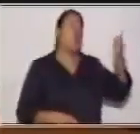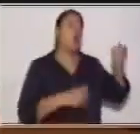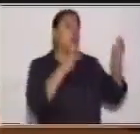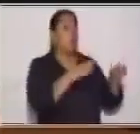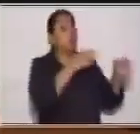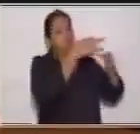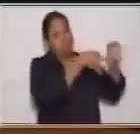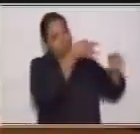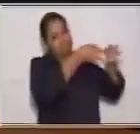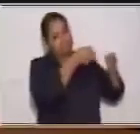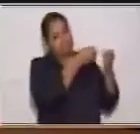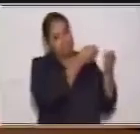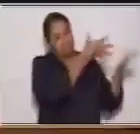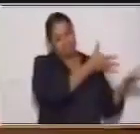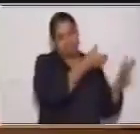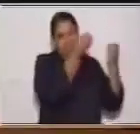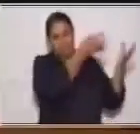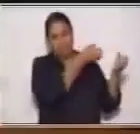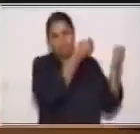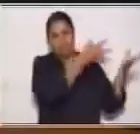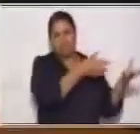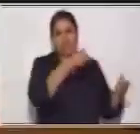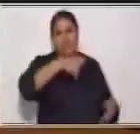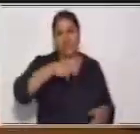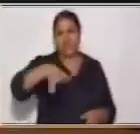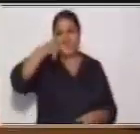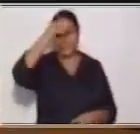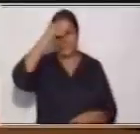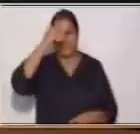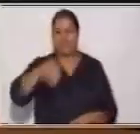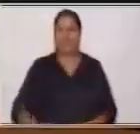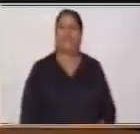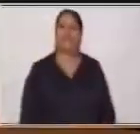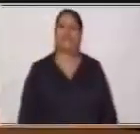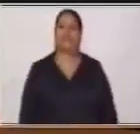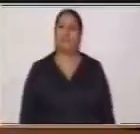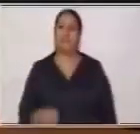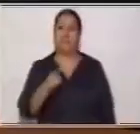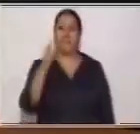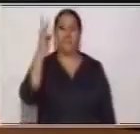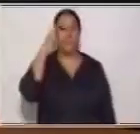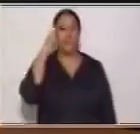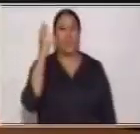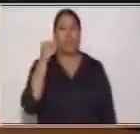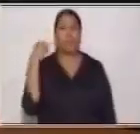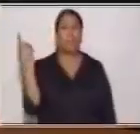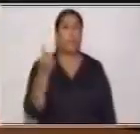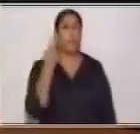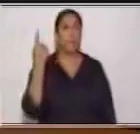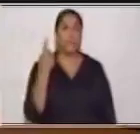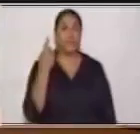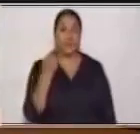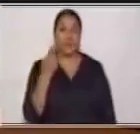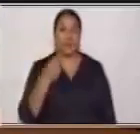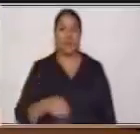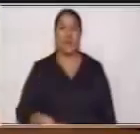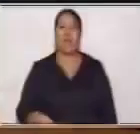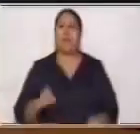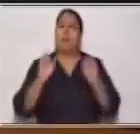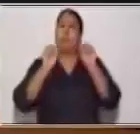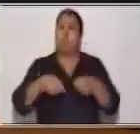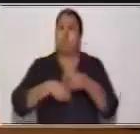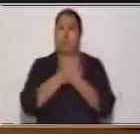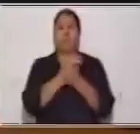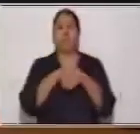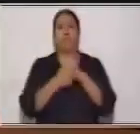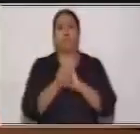y de esa manera compartir el conocimiento que adquieres día a día. Te recordamos que es muy importante que puedas lavarte siempre